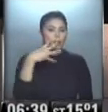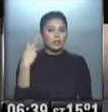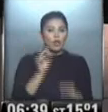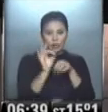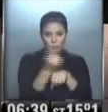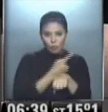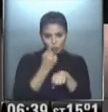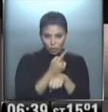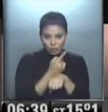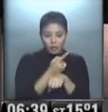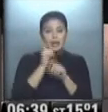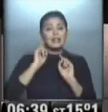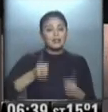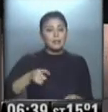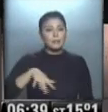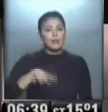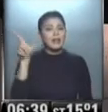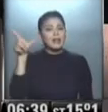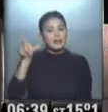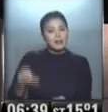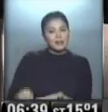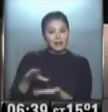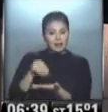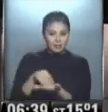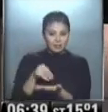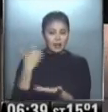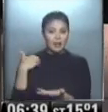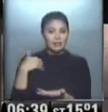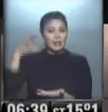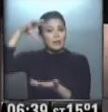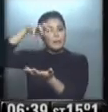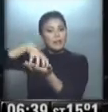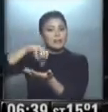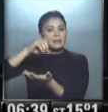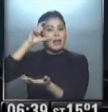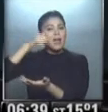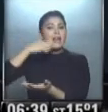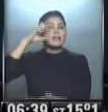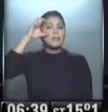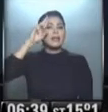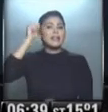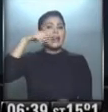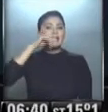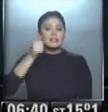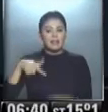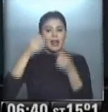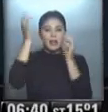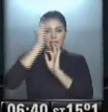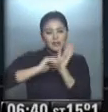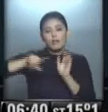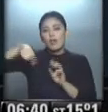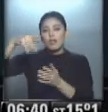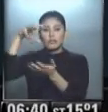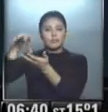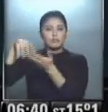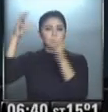¿eh? Fuerte, fuerte. Y en el sector antártico argentino, les cuento, la base Esperanza, nieve. La base Yubaní, agua,